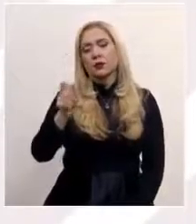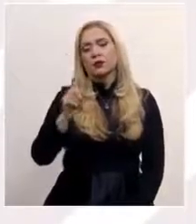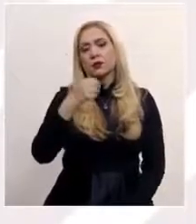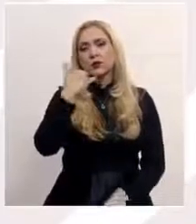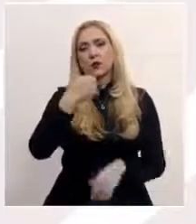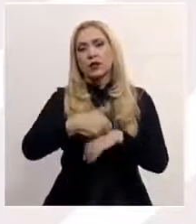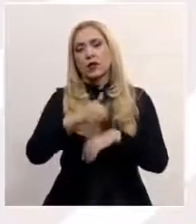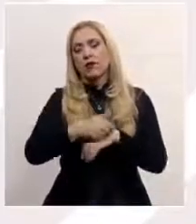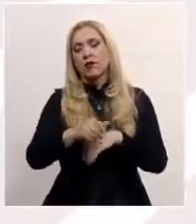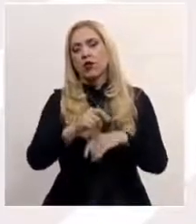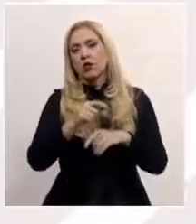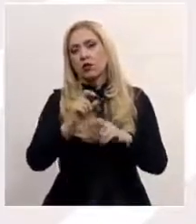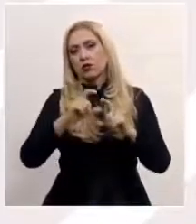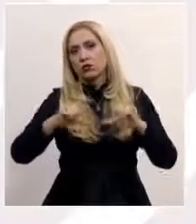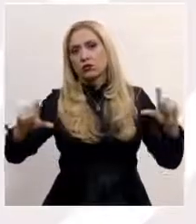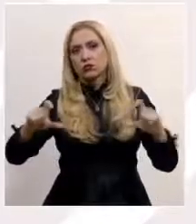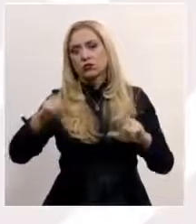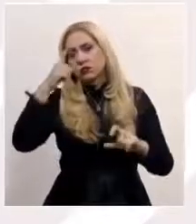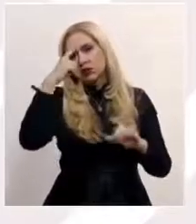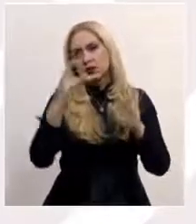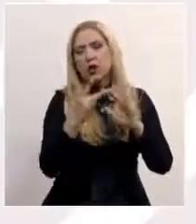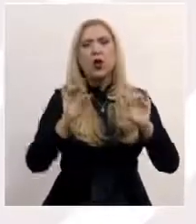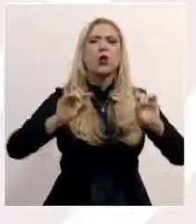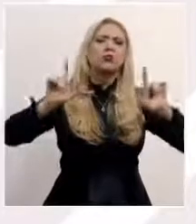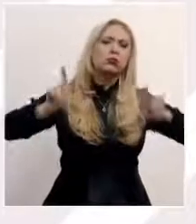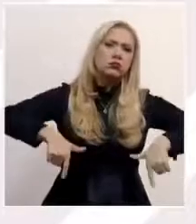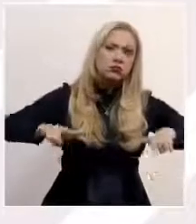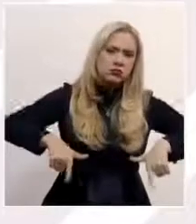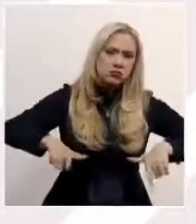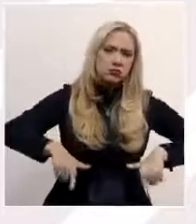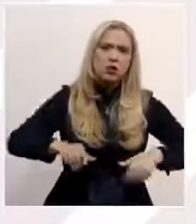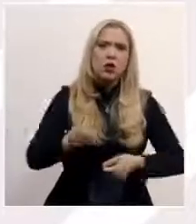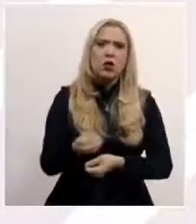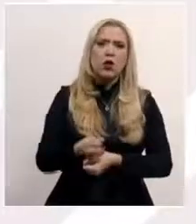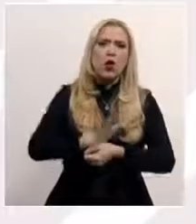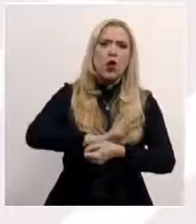5546-008233. Y pues bueno, las páginas que tenemos, por favor,